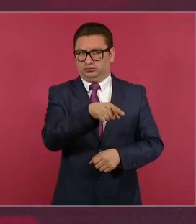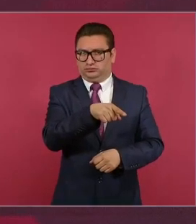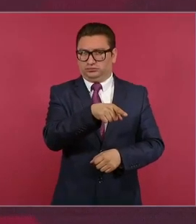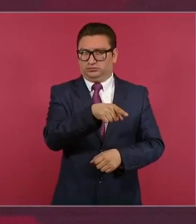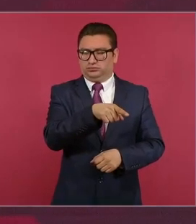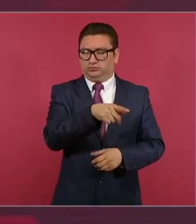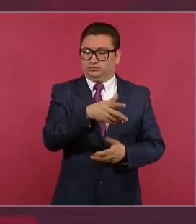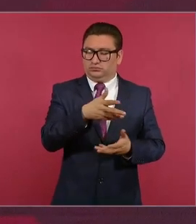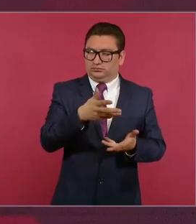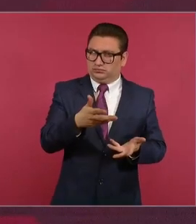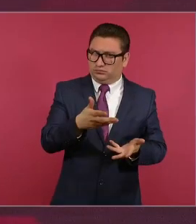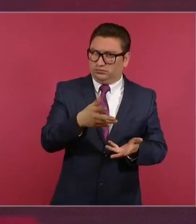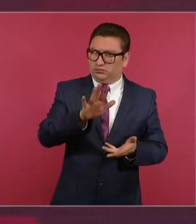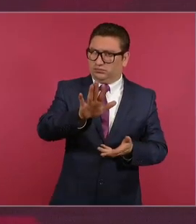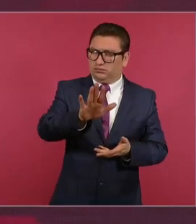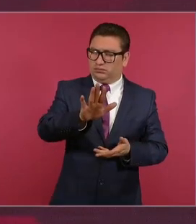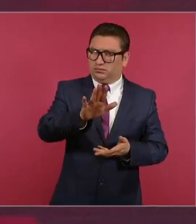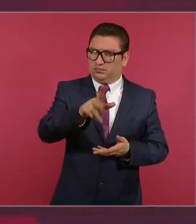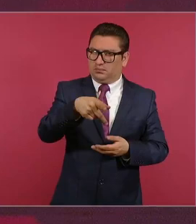Y